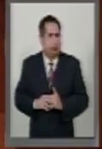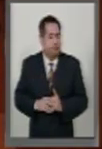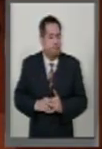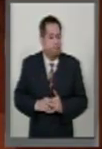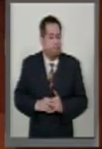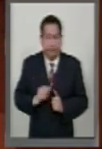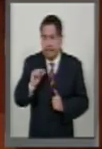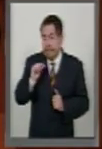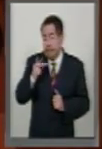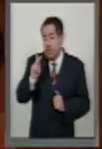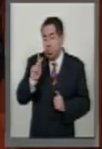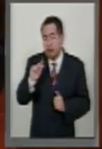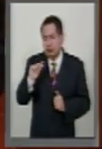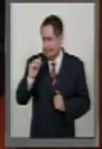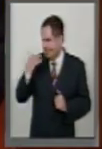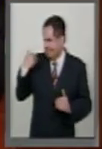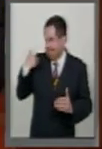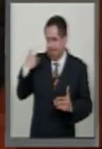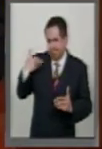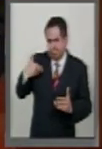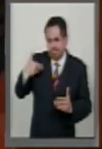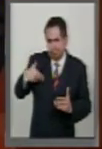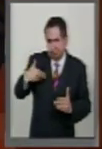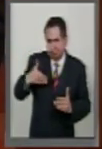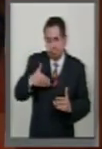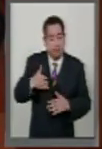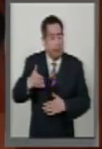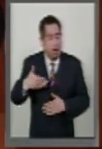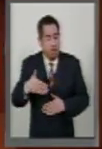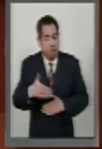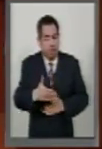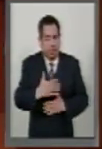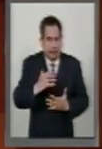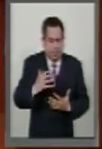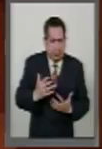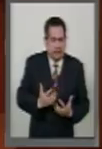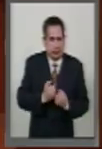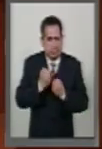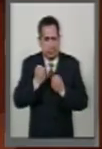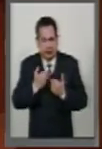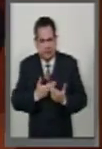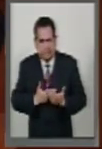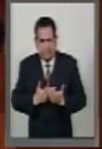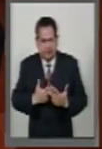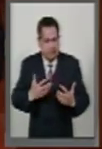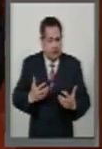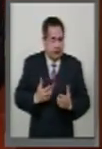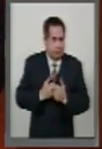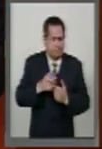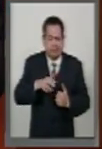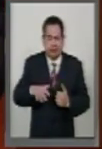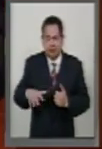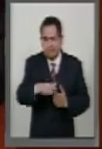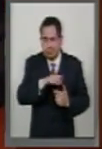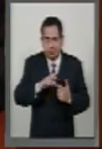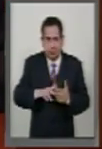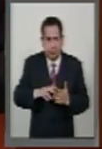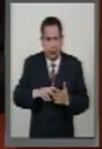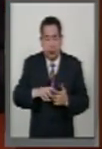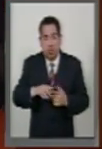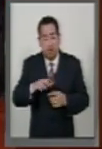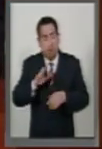últimos años, la producción pesquera, sobre todo la de ribera y de alta